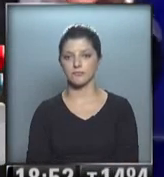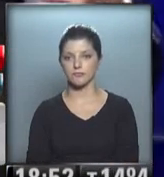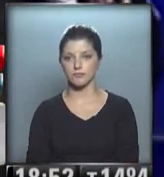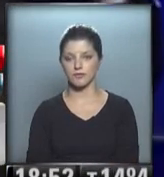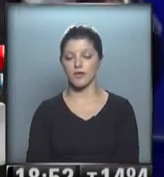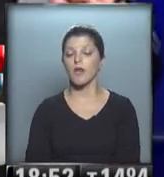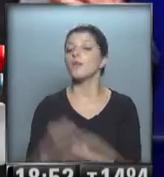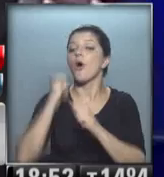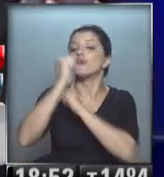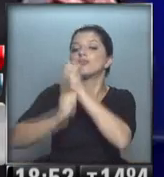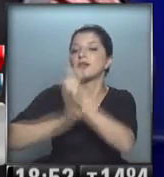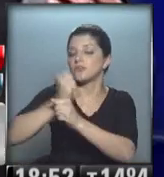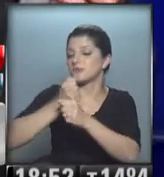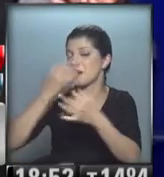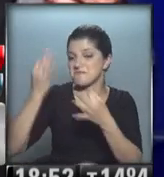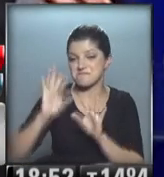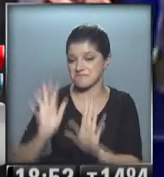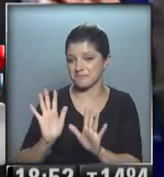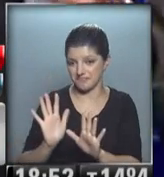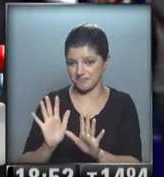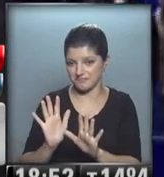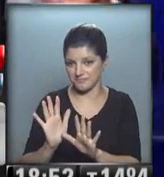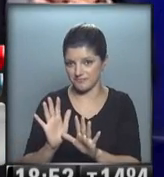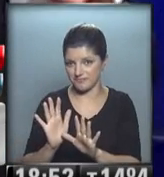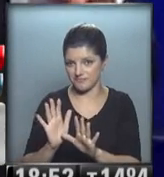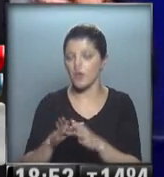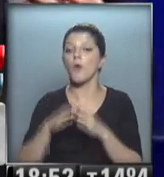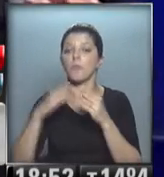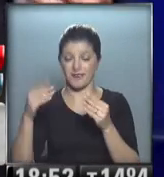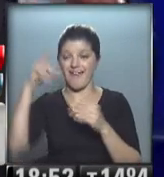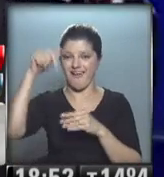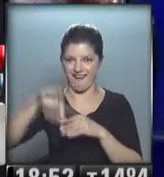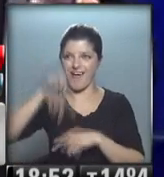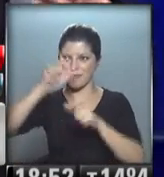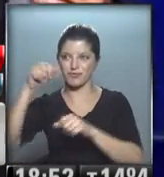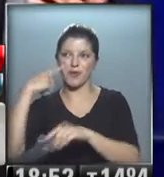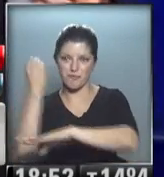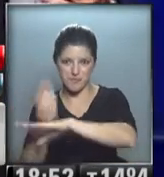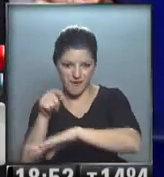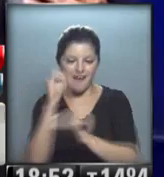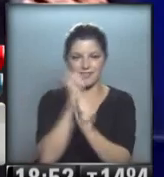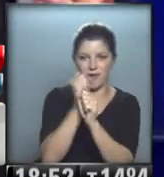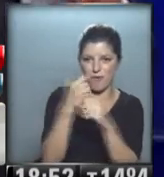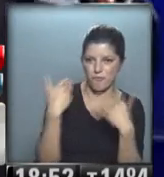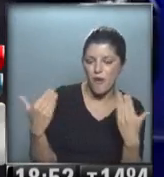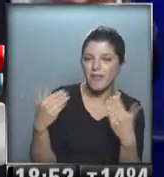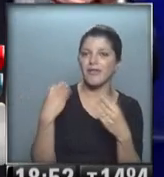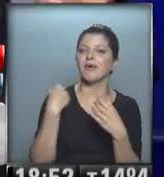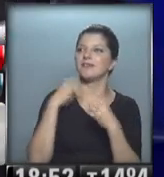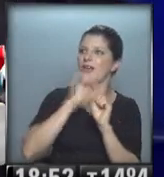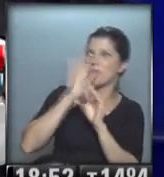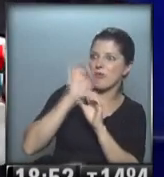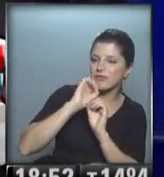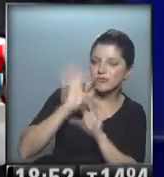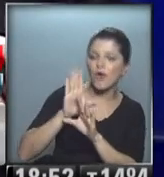que es una industria noble porque genera empleo local, sustituye importaciones,